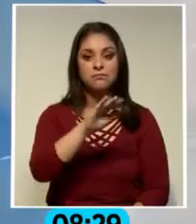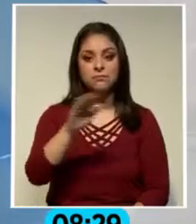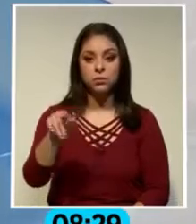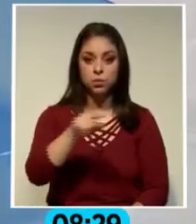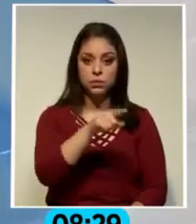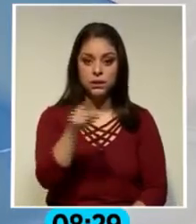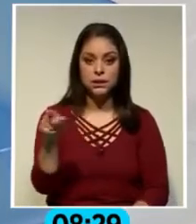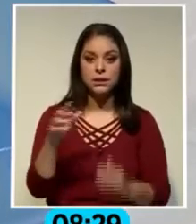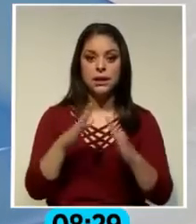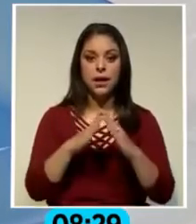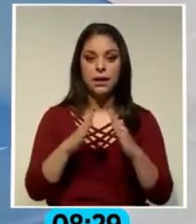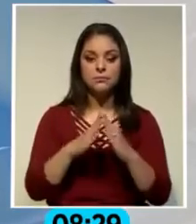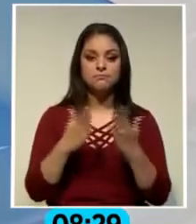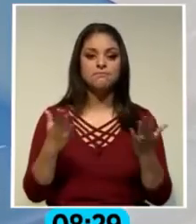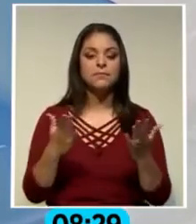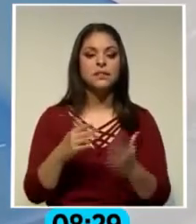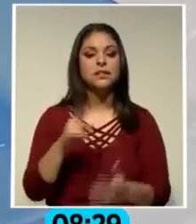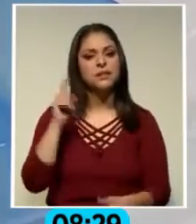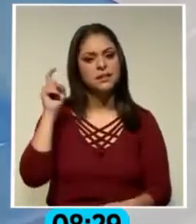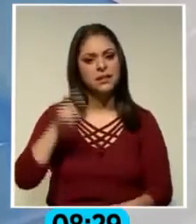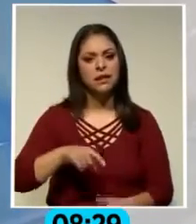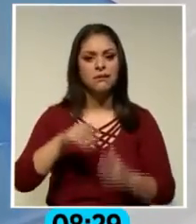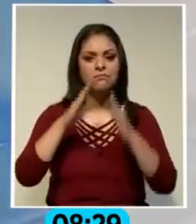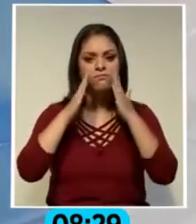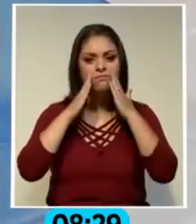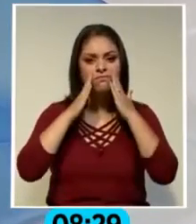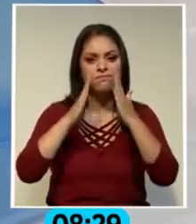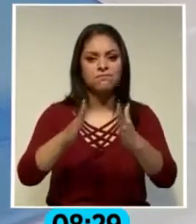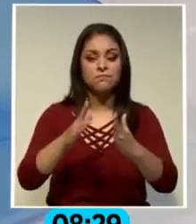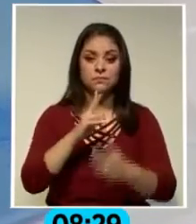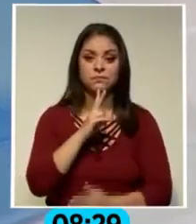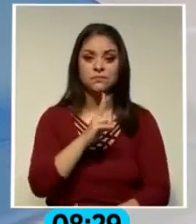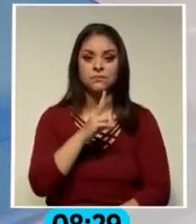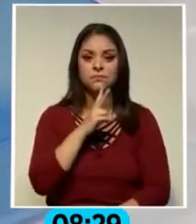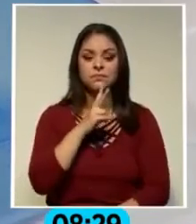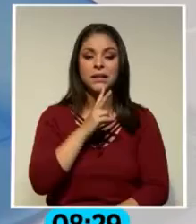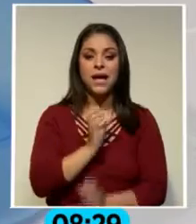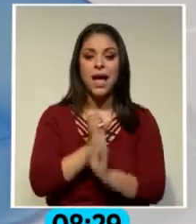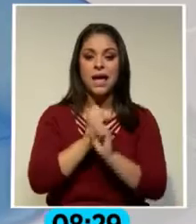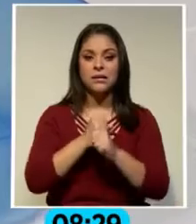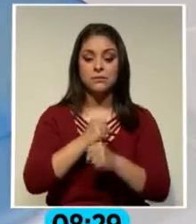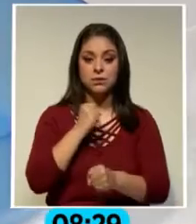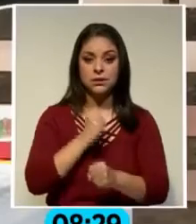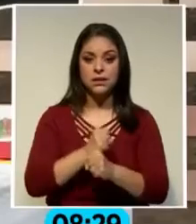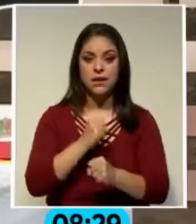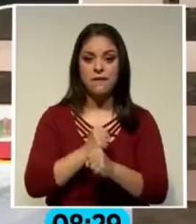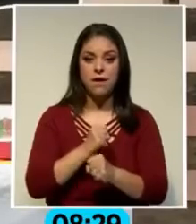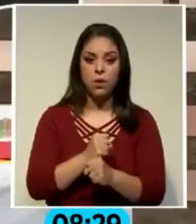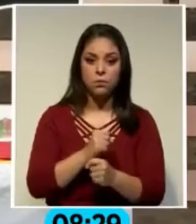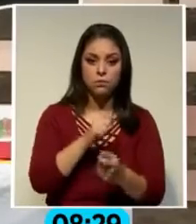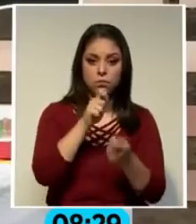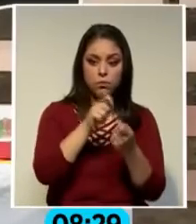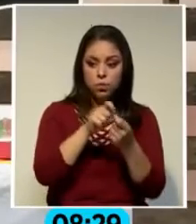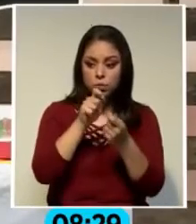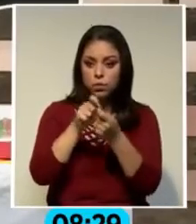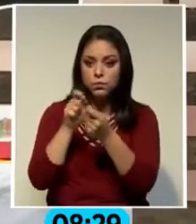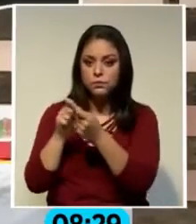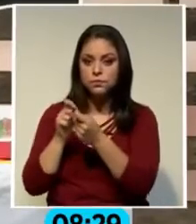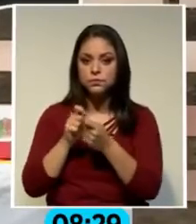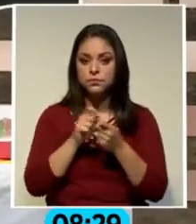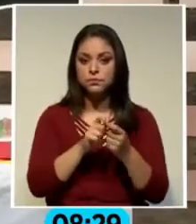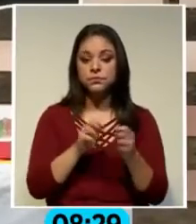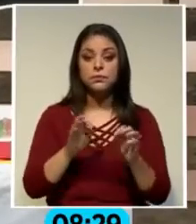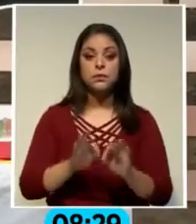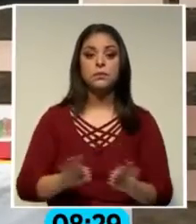casa que hay que concentrarse, ¿verdad? Que cuando estamos haciendo este trabajo de puntillar es muy importante. Permiso.